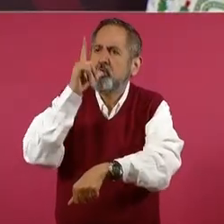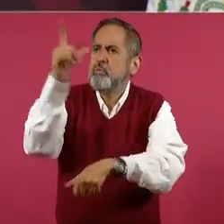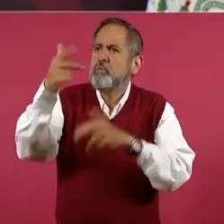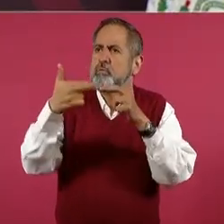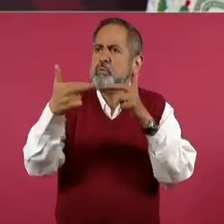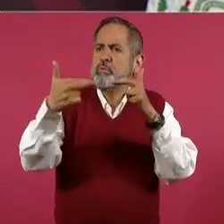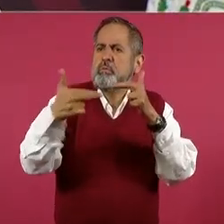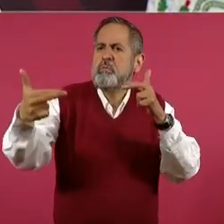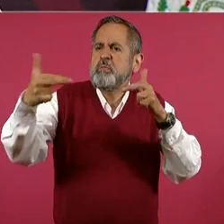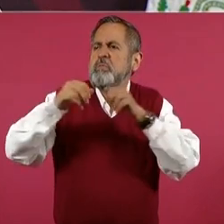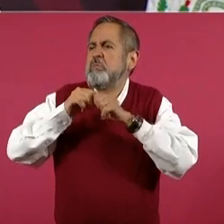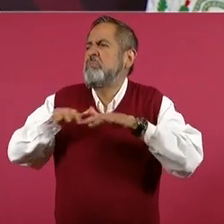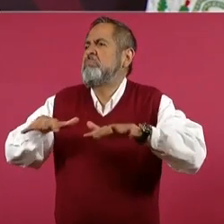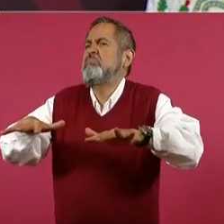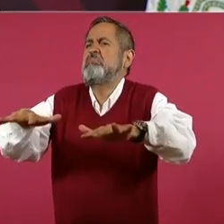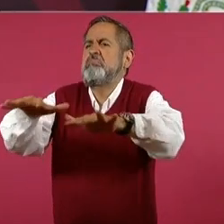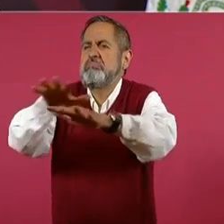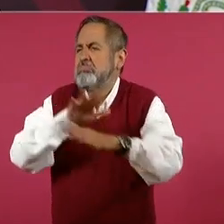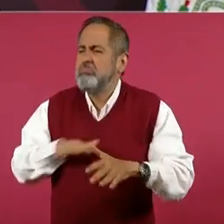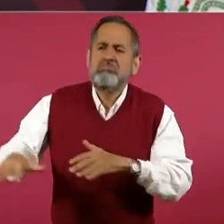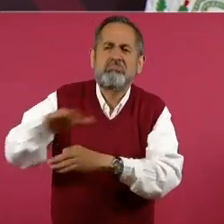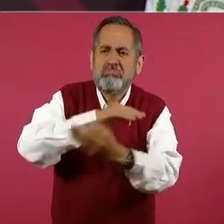México.